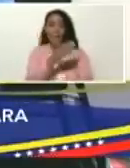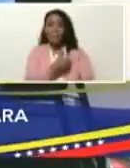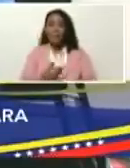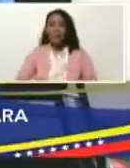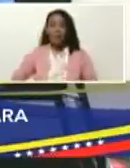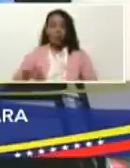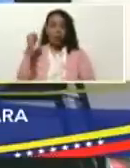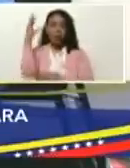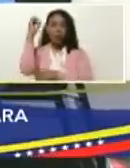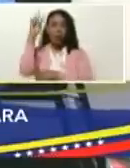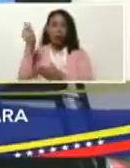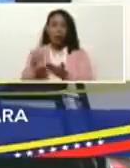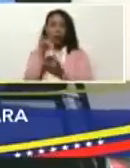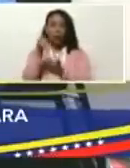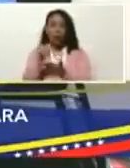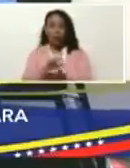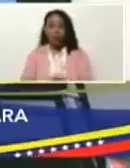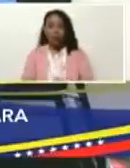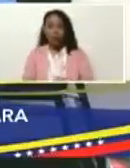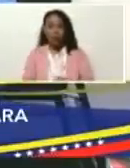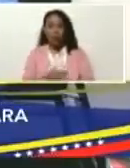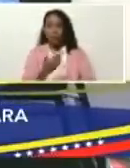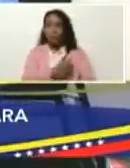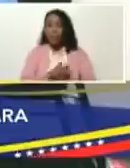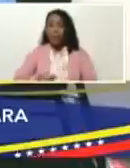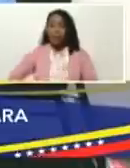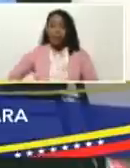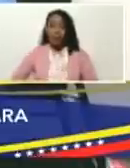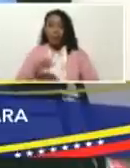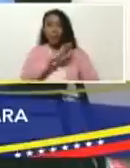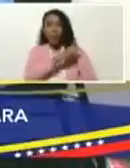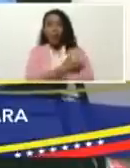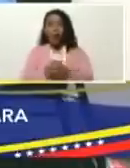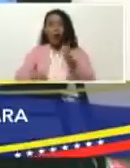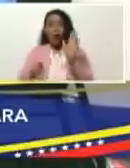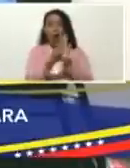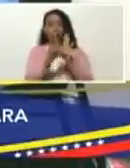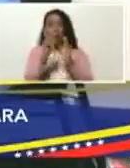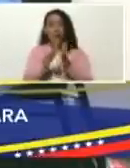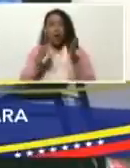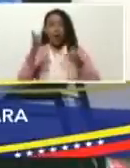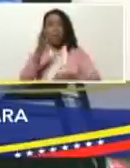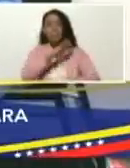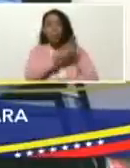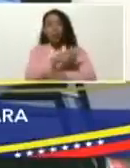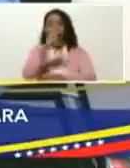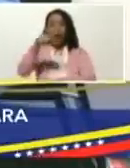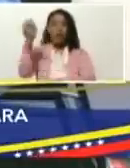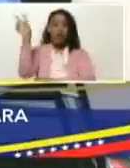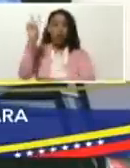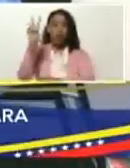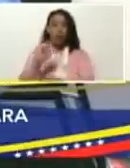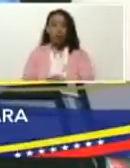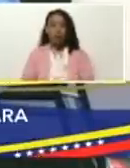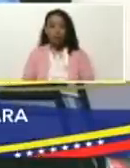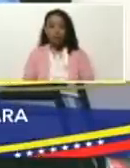de la asamblea nacional presidente del poder legislativo que es un gran poder en Venezuela